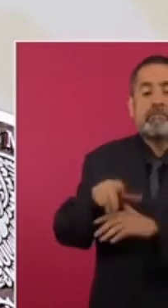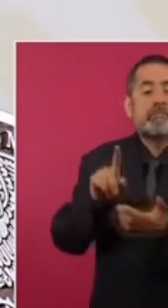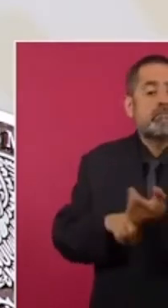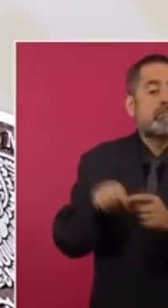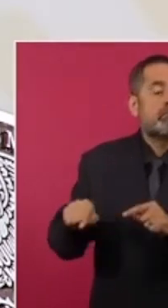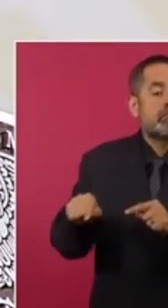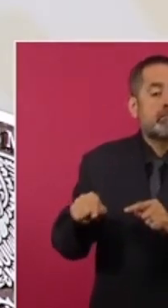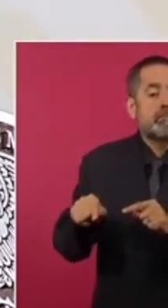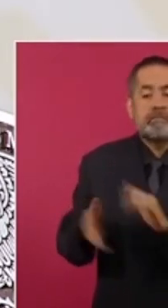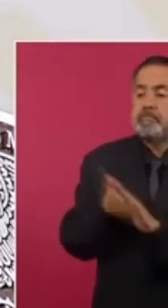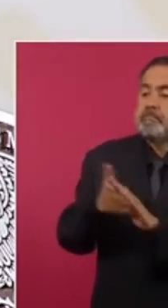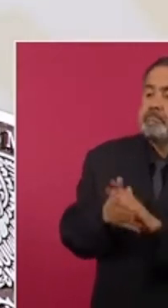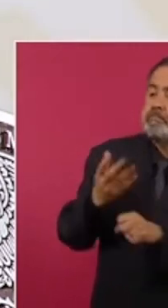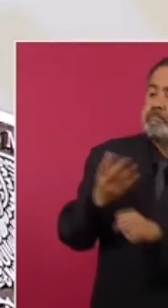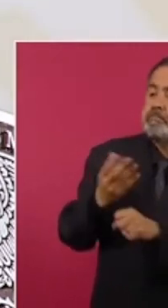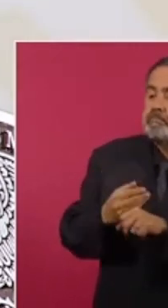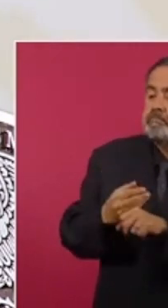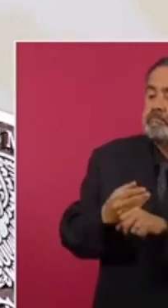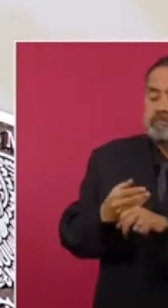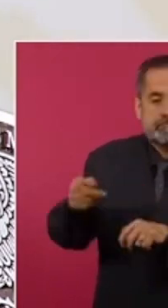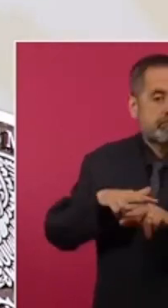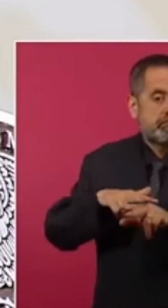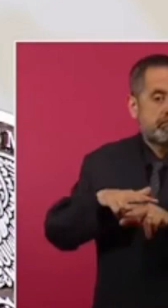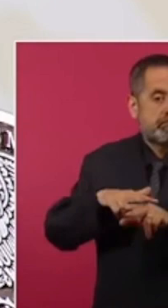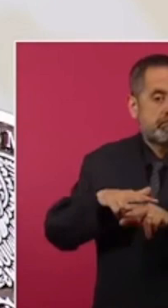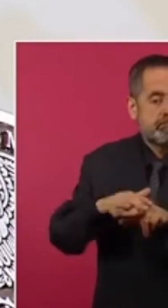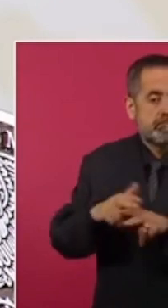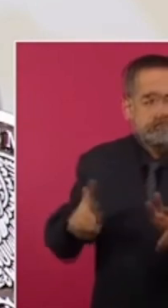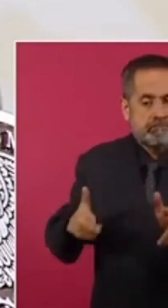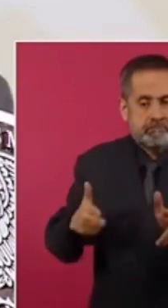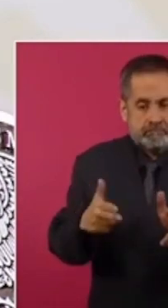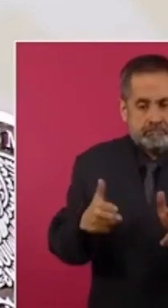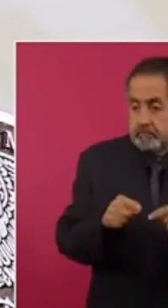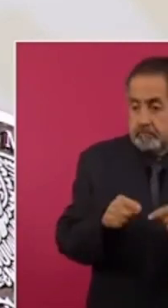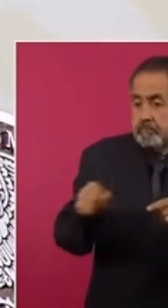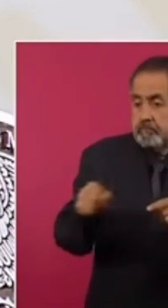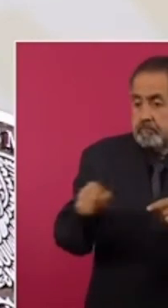con la construcción de este proyecto prioritario del Gobierno de México, el Tren Maya.